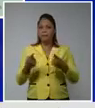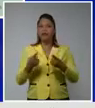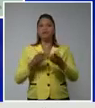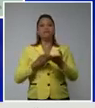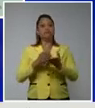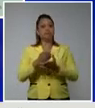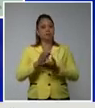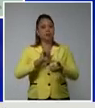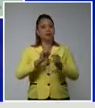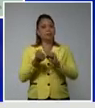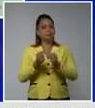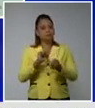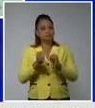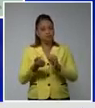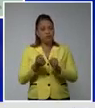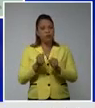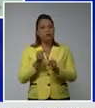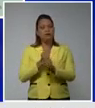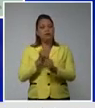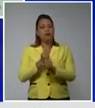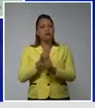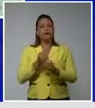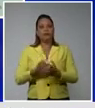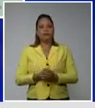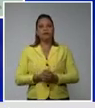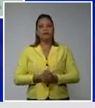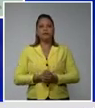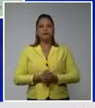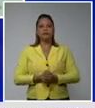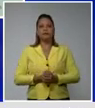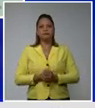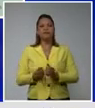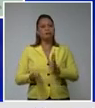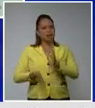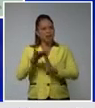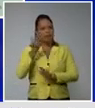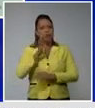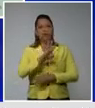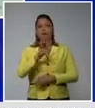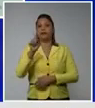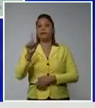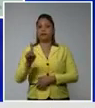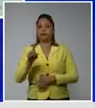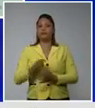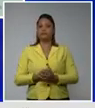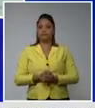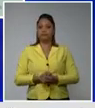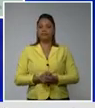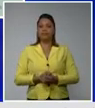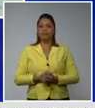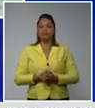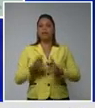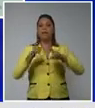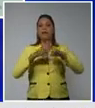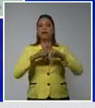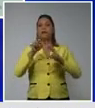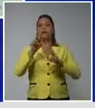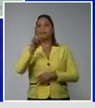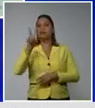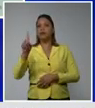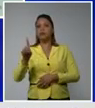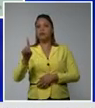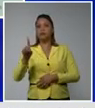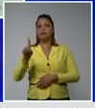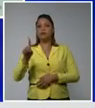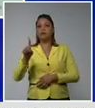los propósitos y lo que llegó a tener esta provincia es elevado con 41 casos. De Bayamo 21,